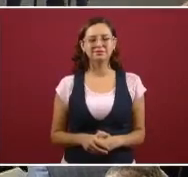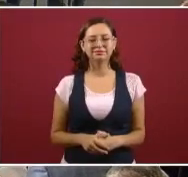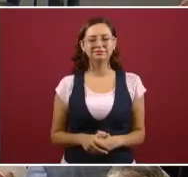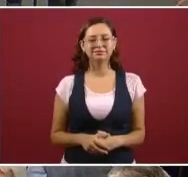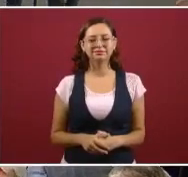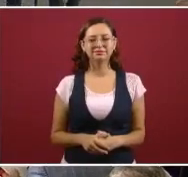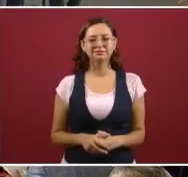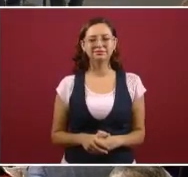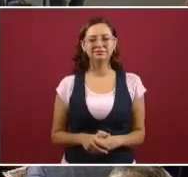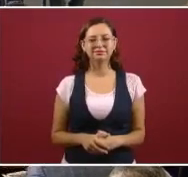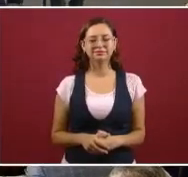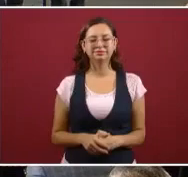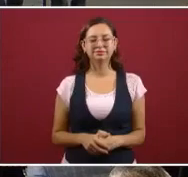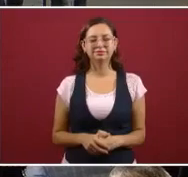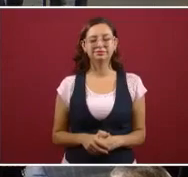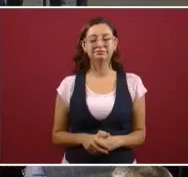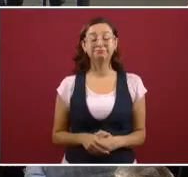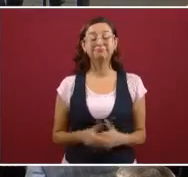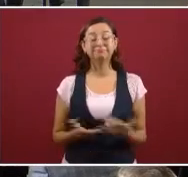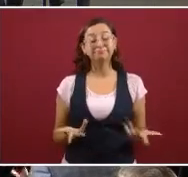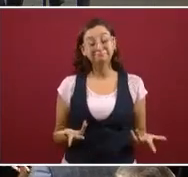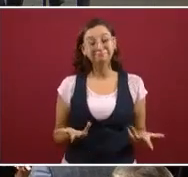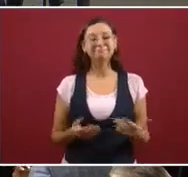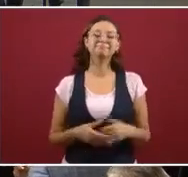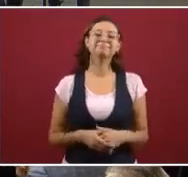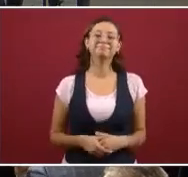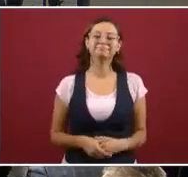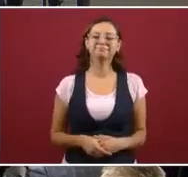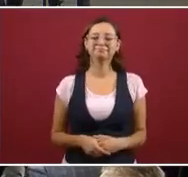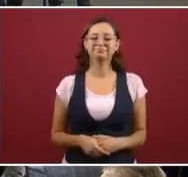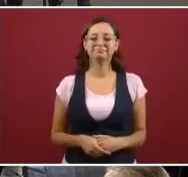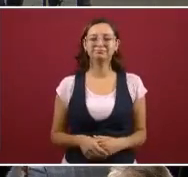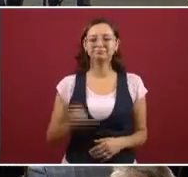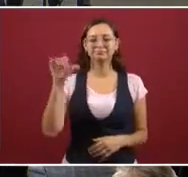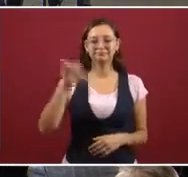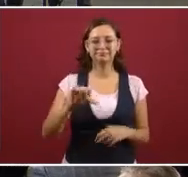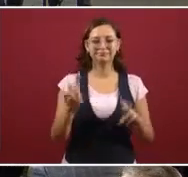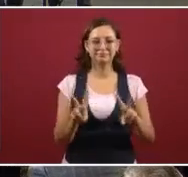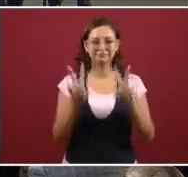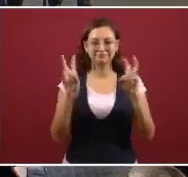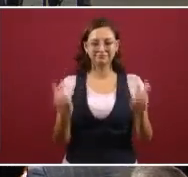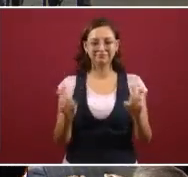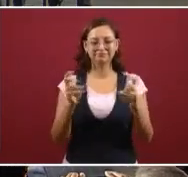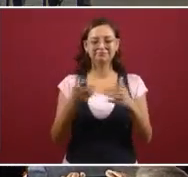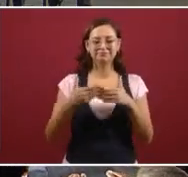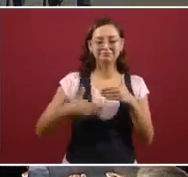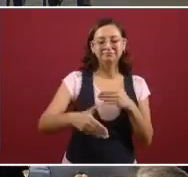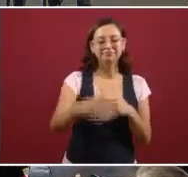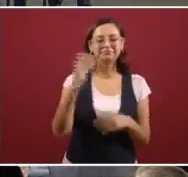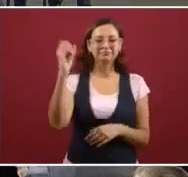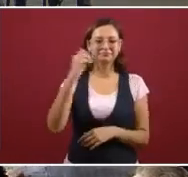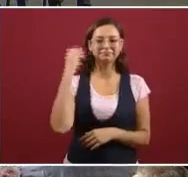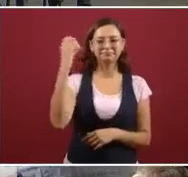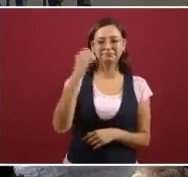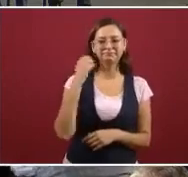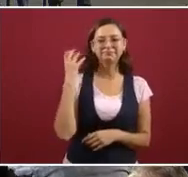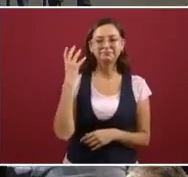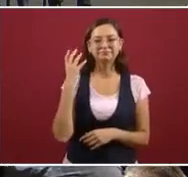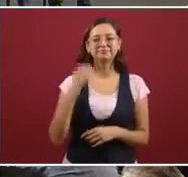favor. Bueno, vamos a iniciar esta conferencia